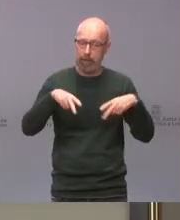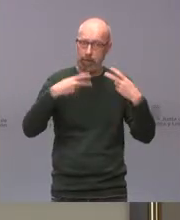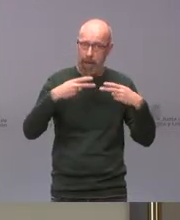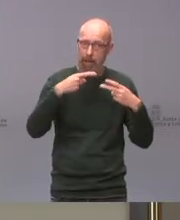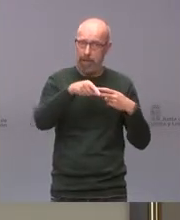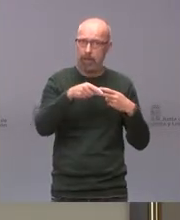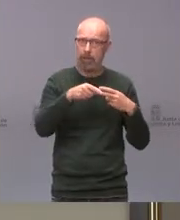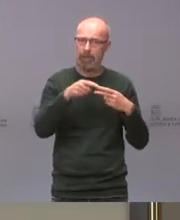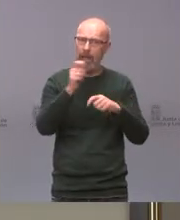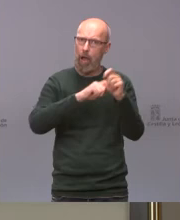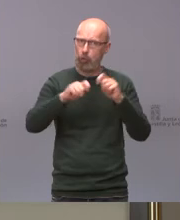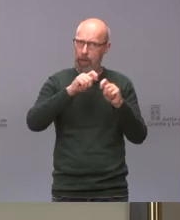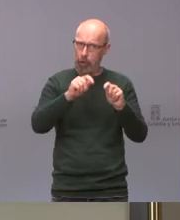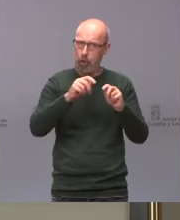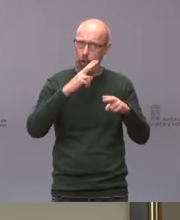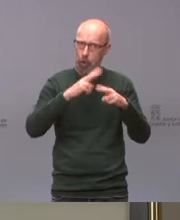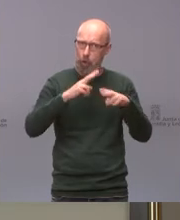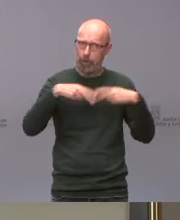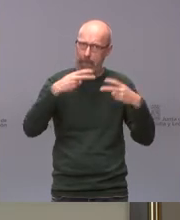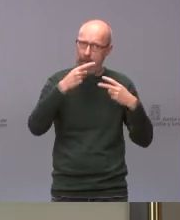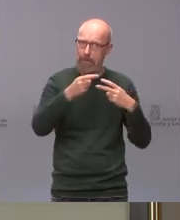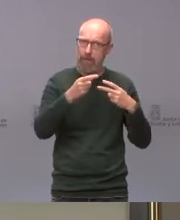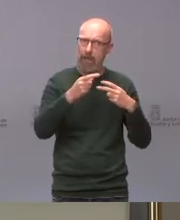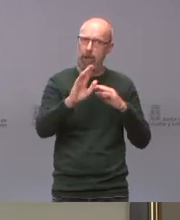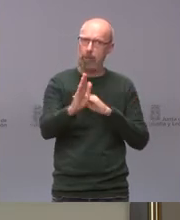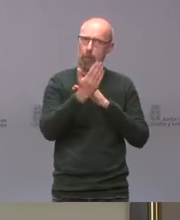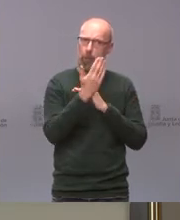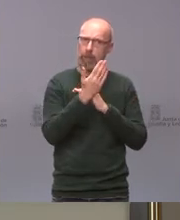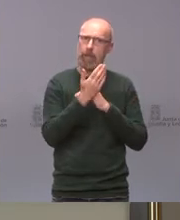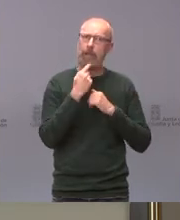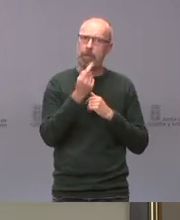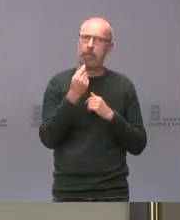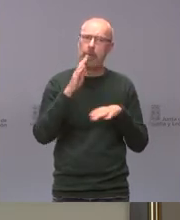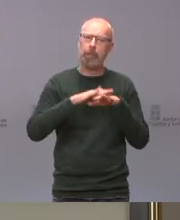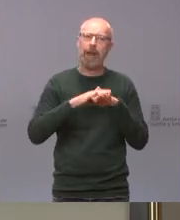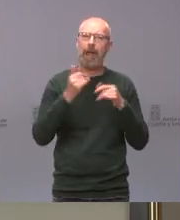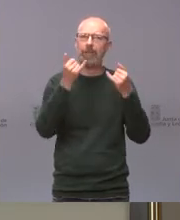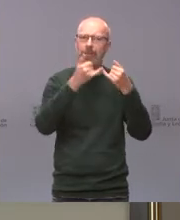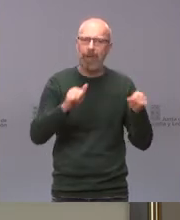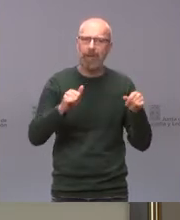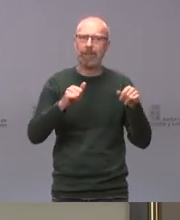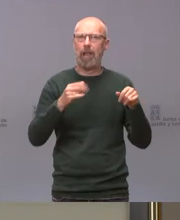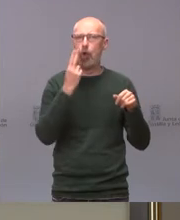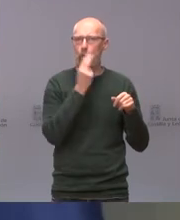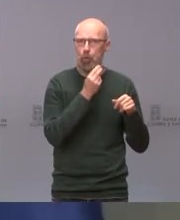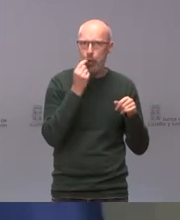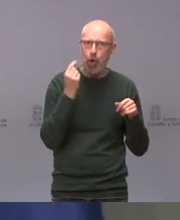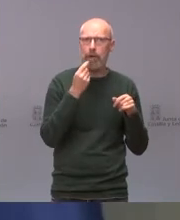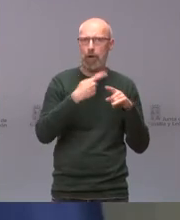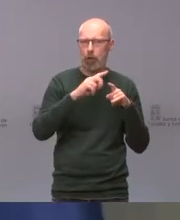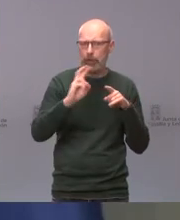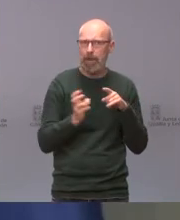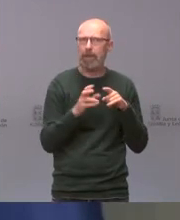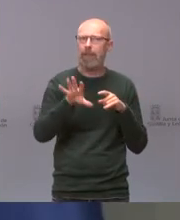Valladolid, no sé si tienen ya una respuesta al que se presentó la semana pasada sobre grandes eventos, banquetes, comuniones. Eso va a formar parte del ámbito